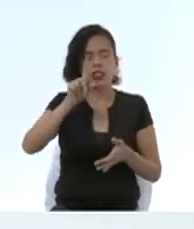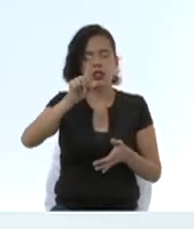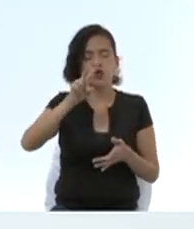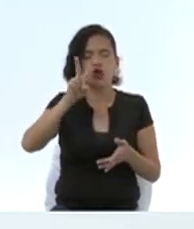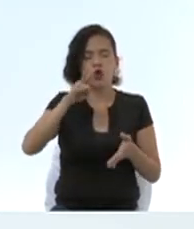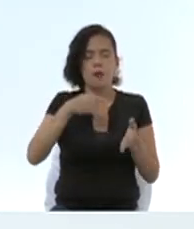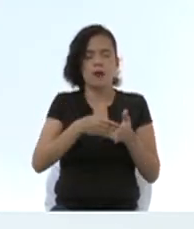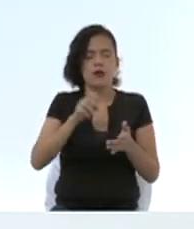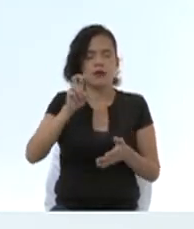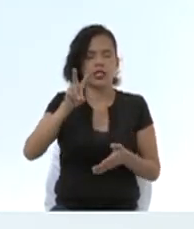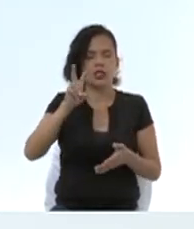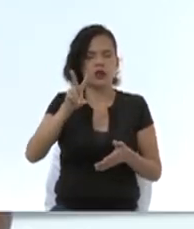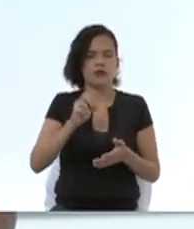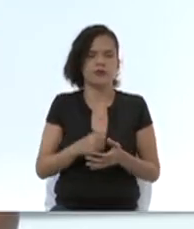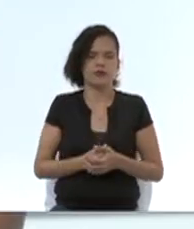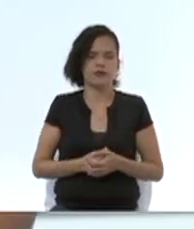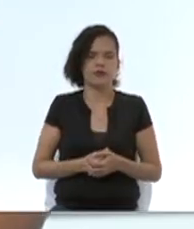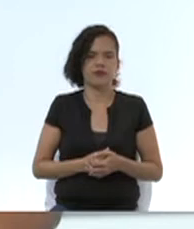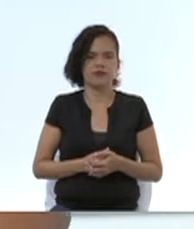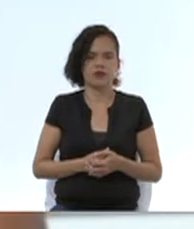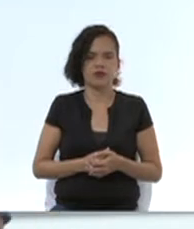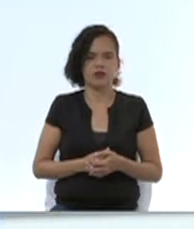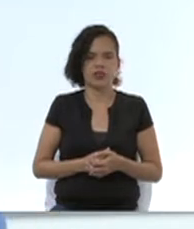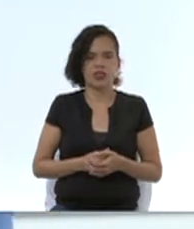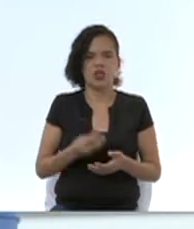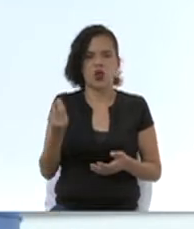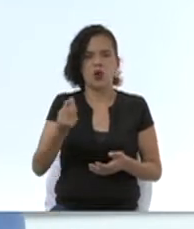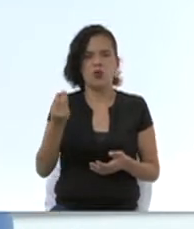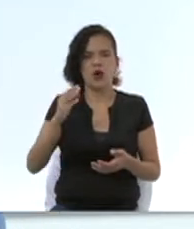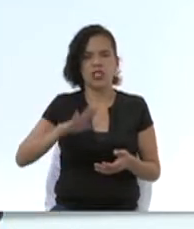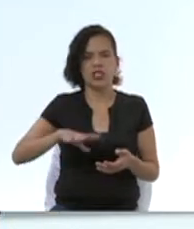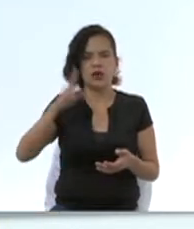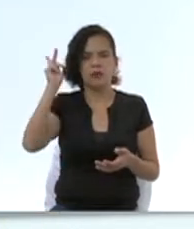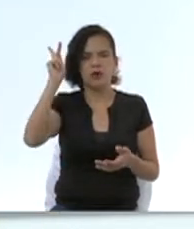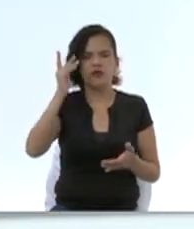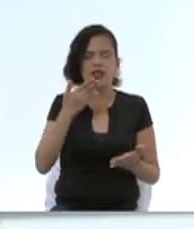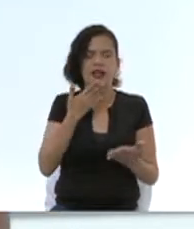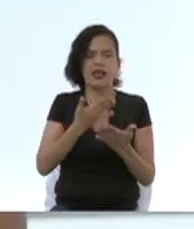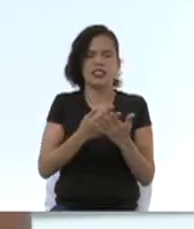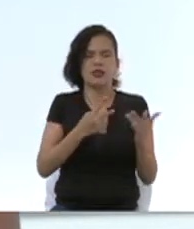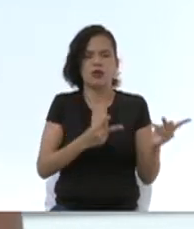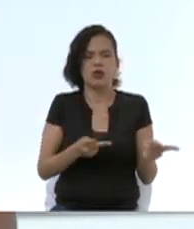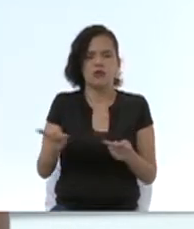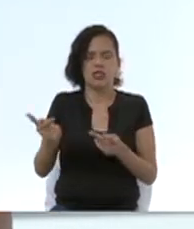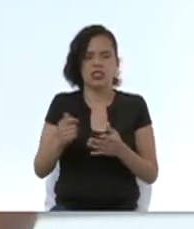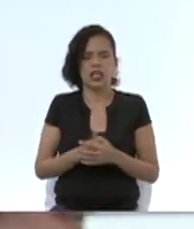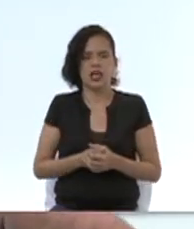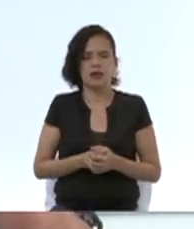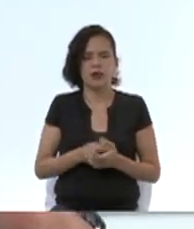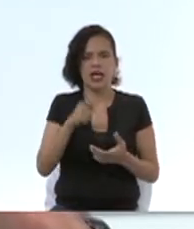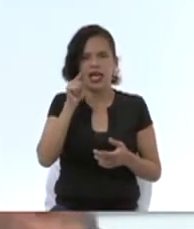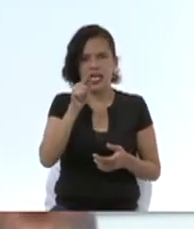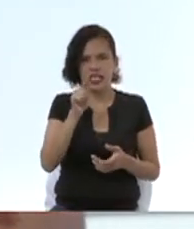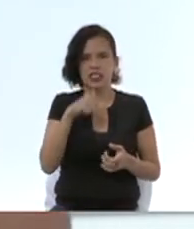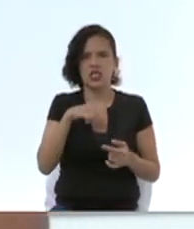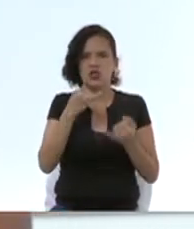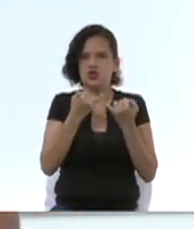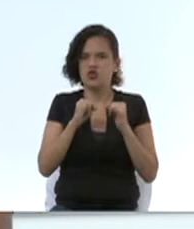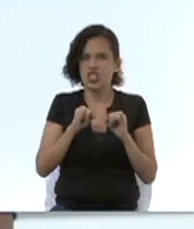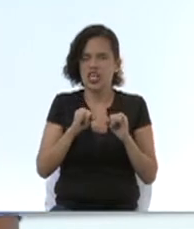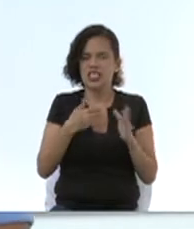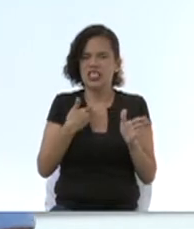2021-2022? ¡Bienvenido, Edinson! Hola, Xiomara, ¿cómo estás? Muchísimas gracias por invitarme a este su cierre de